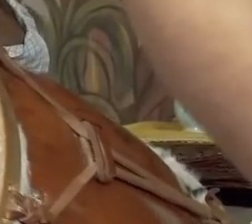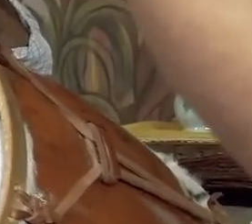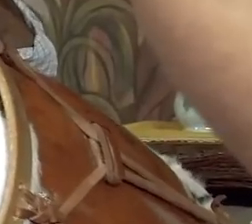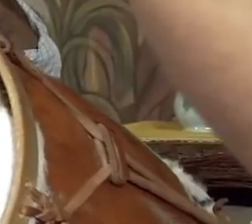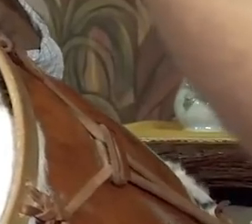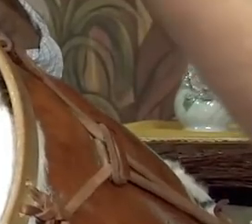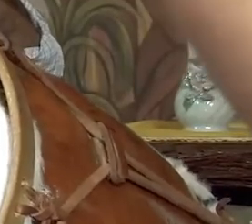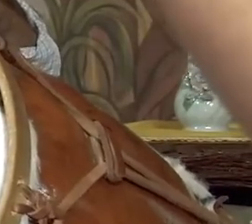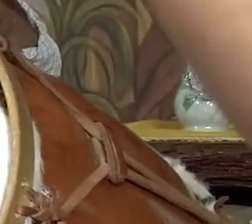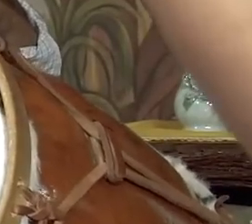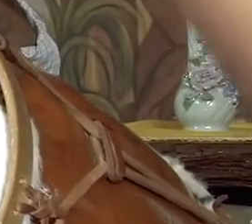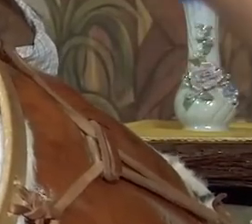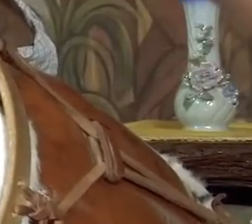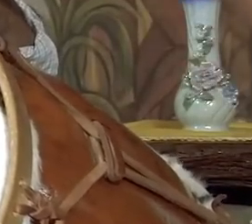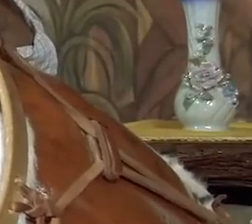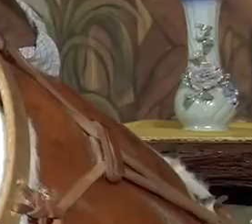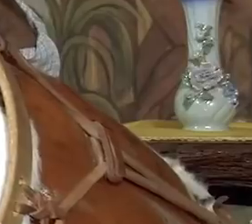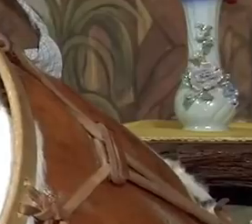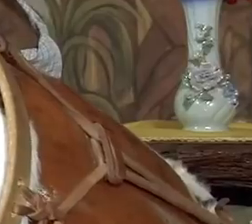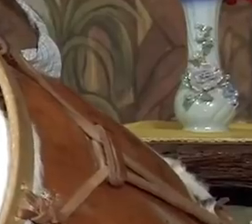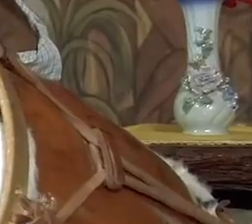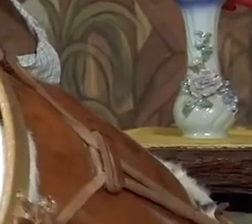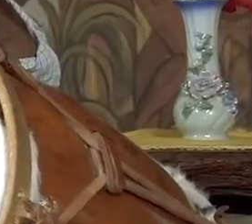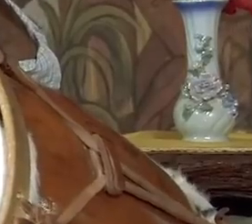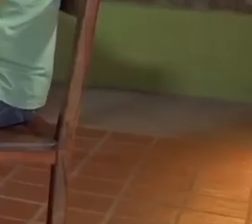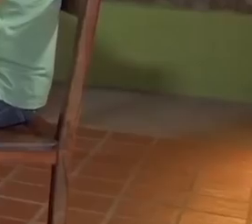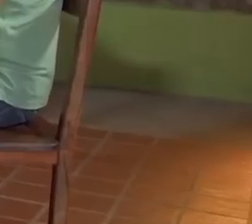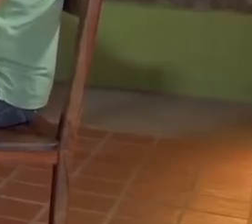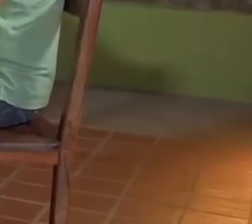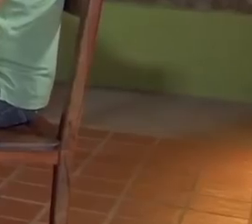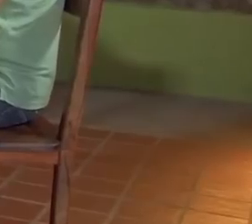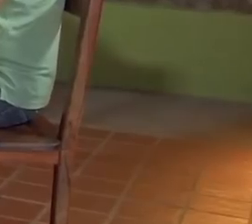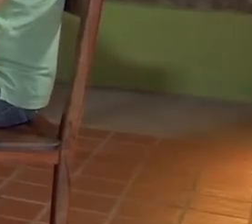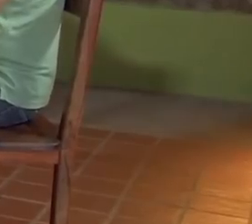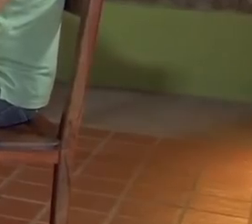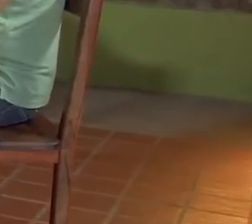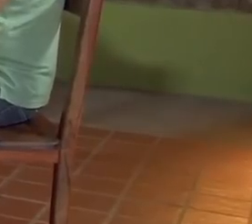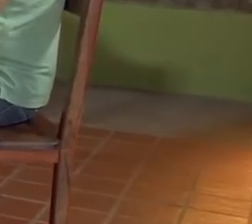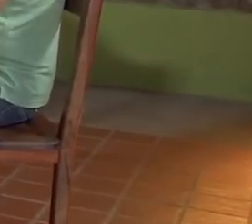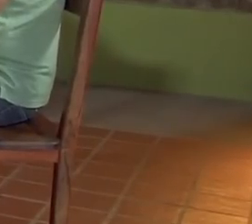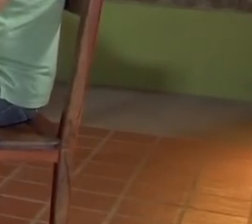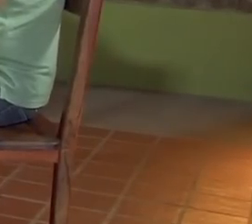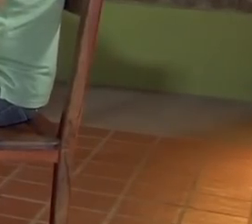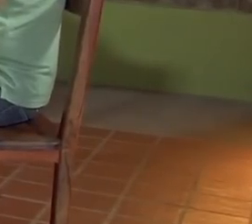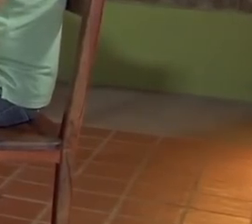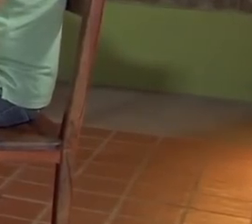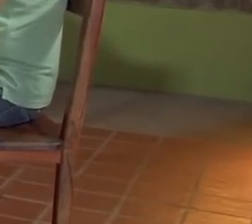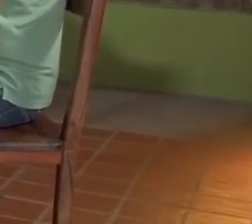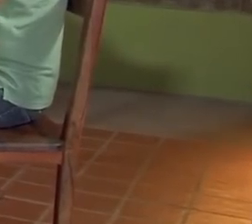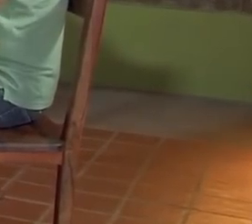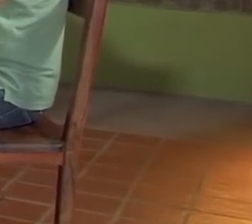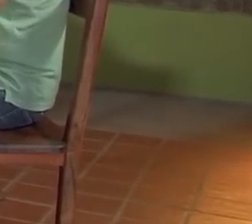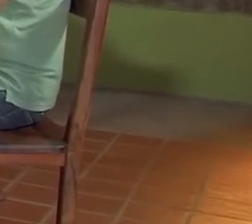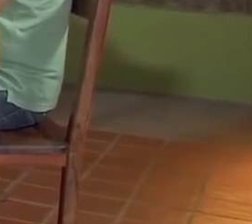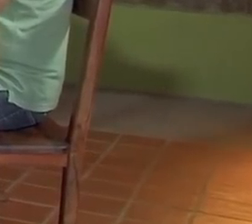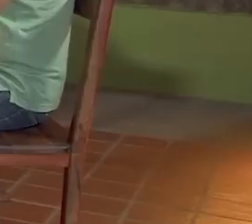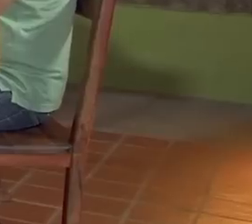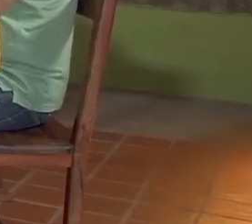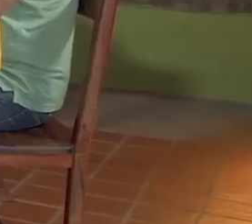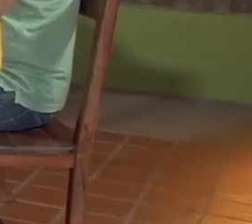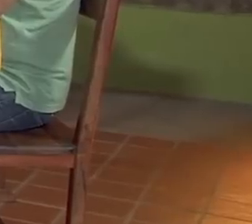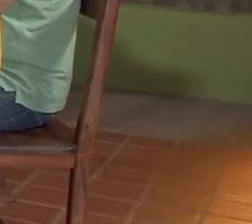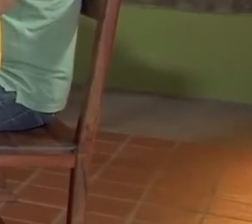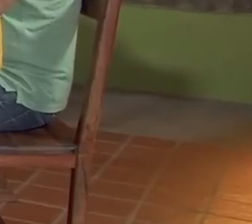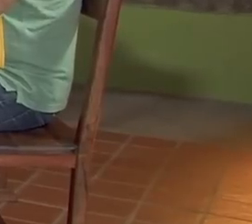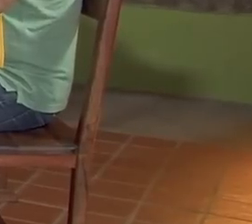la buena noticia. Con su lucha y con su ofrenda traen la